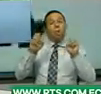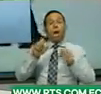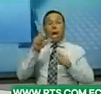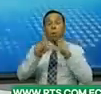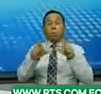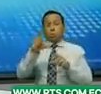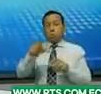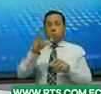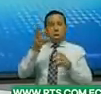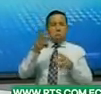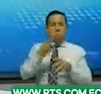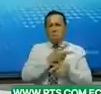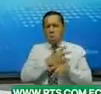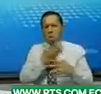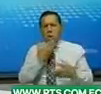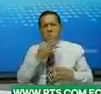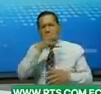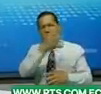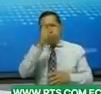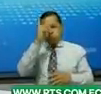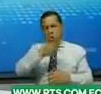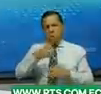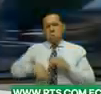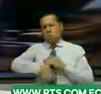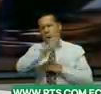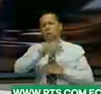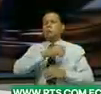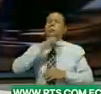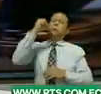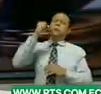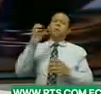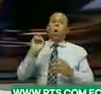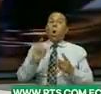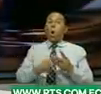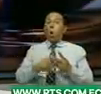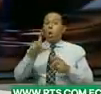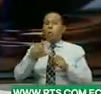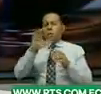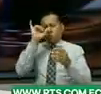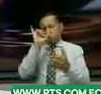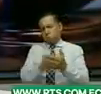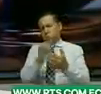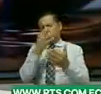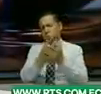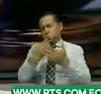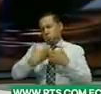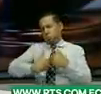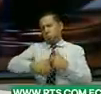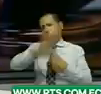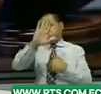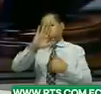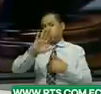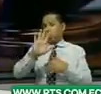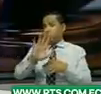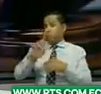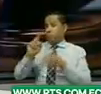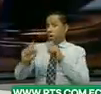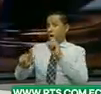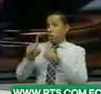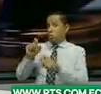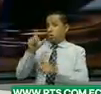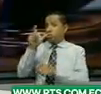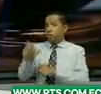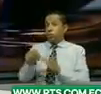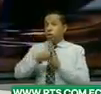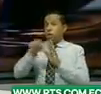delitos, sobre todo en medio de una ola de criminalidad que vive el país. Consultamos con un constitucionalista y un internacionalista